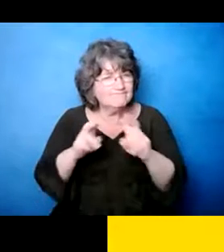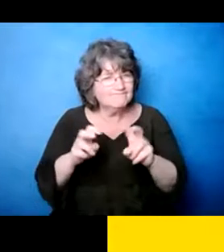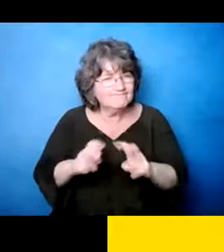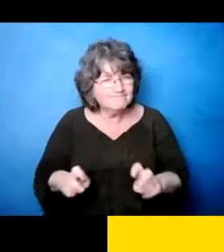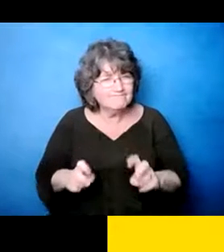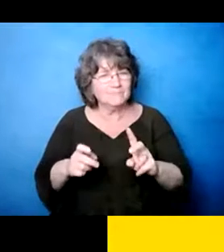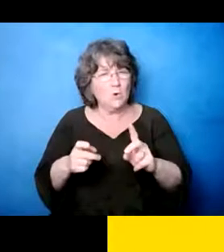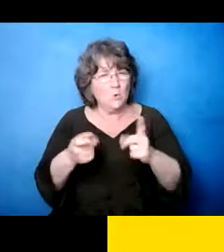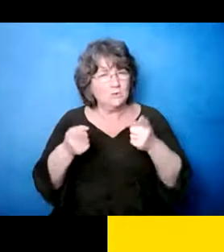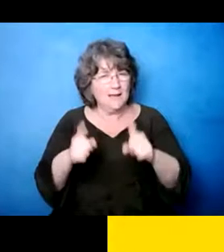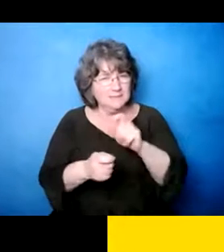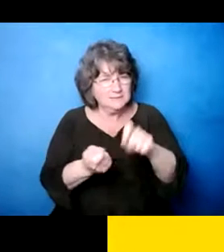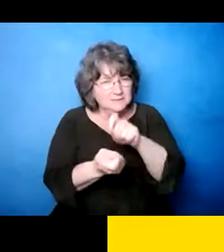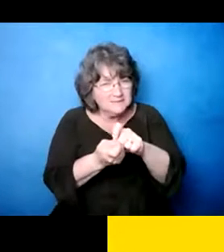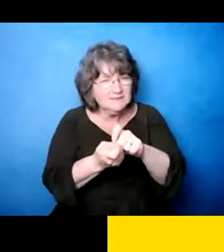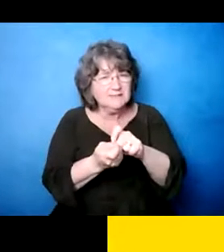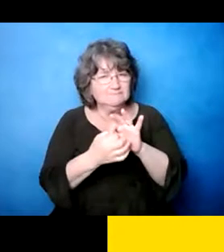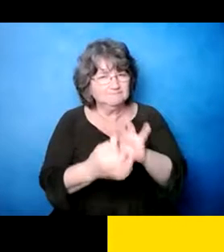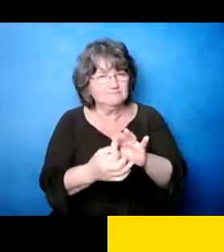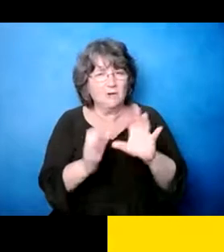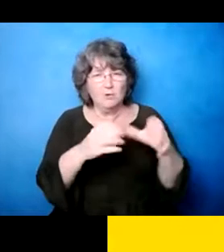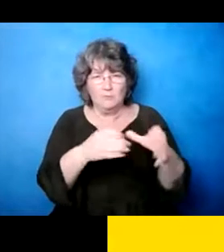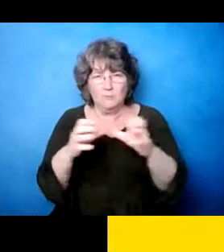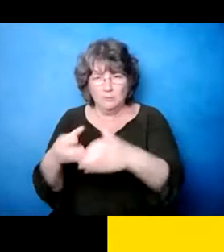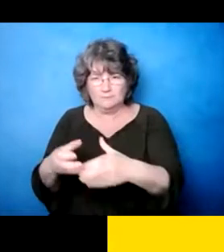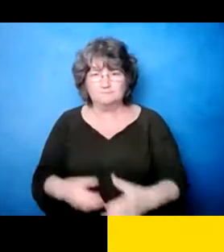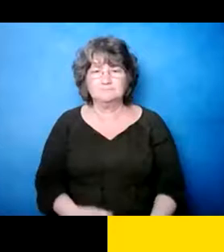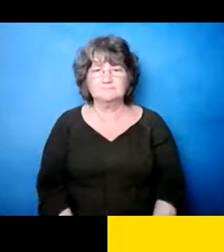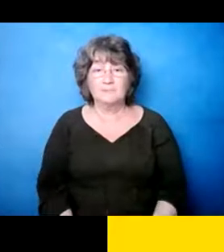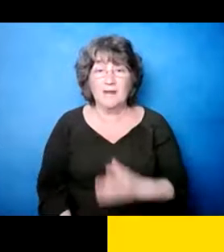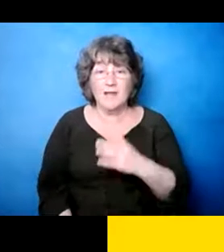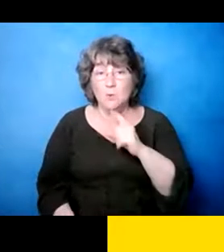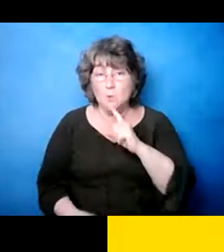y,